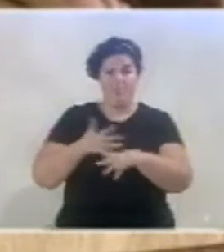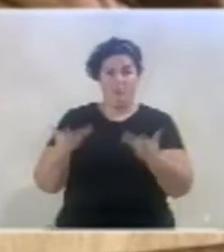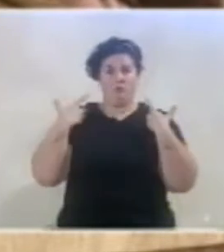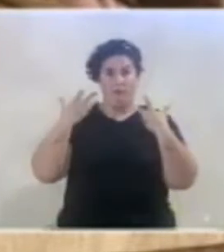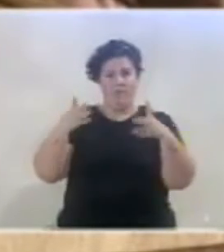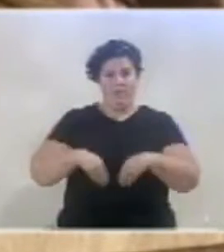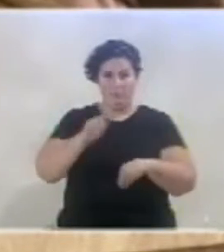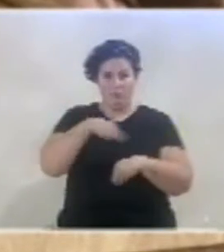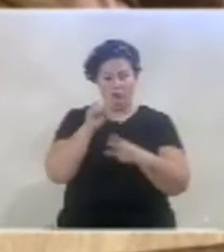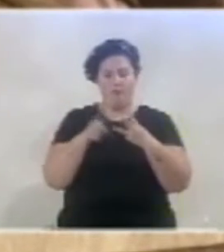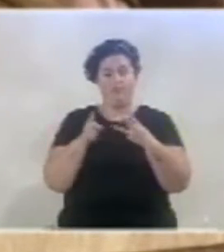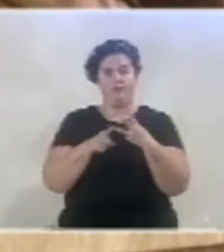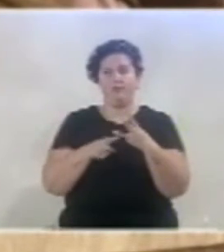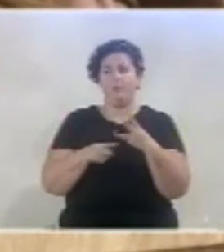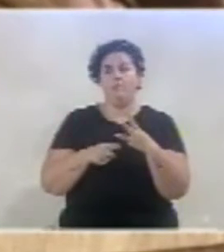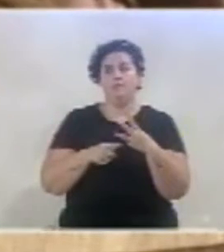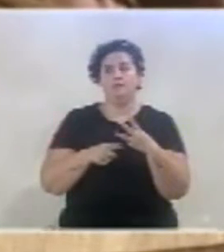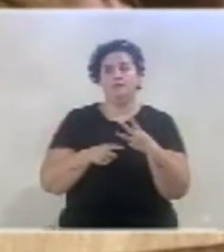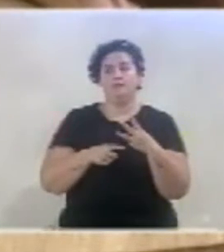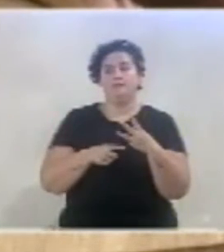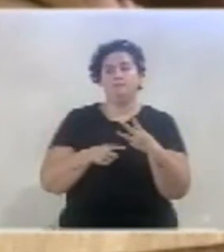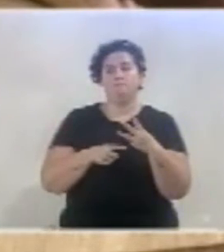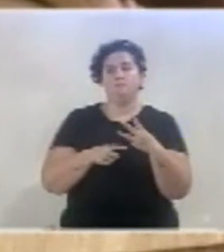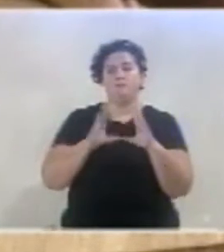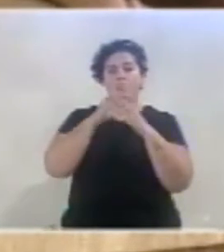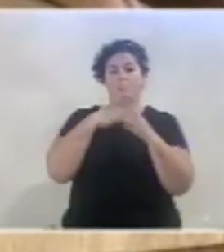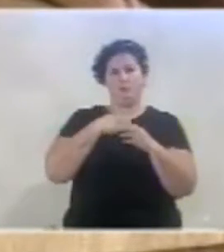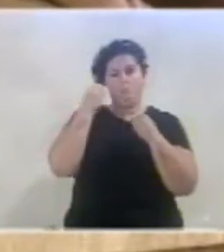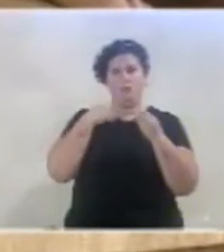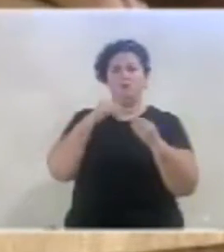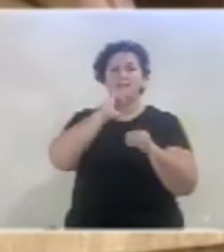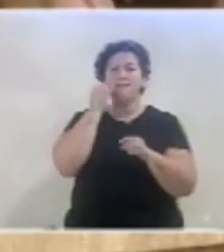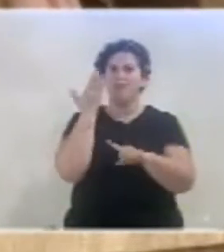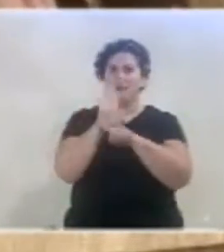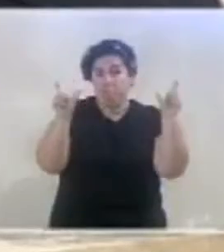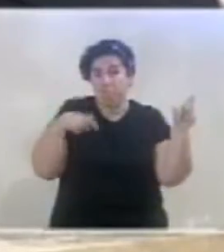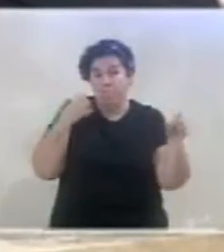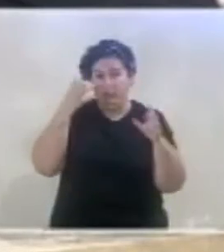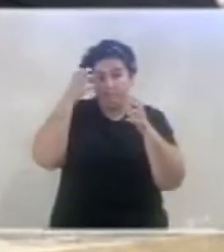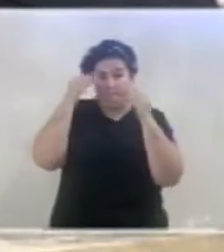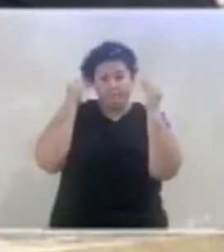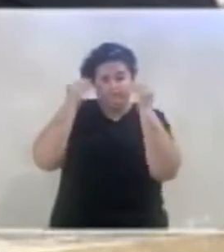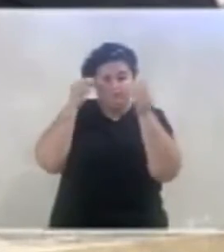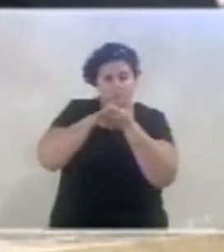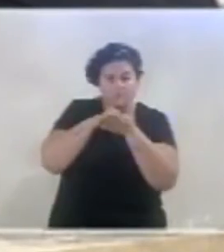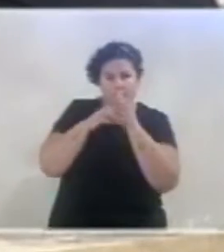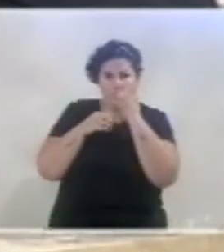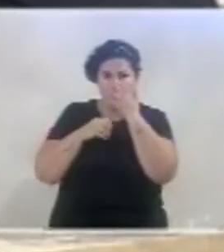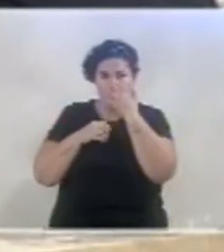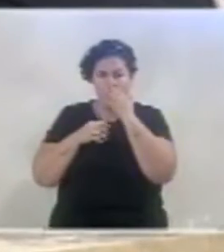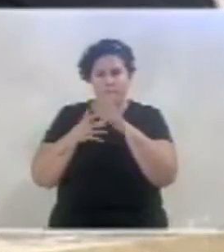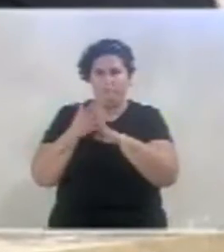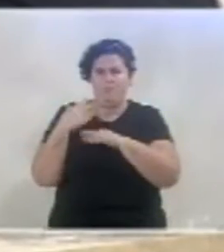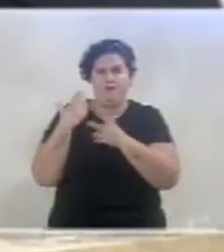tres, cuanto menos, entiende este grupo, que deberían reclamarse responsabilidades políticas. Es que no hay